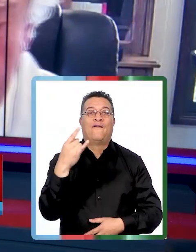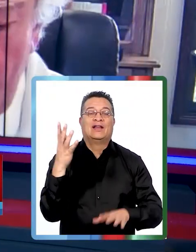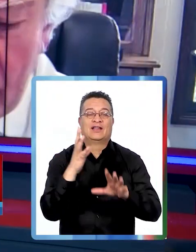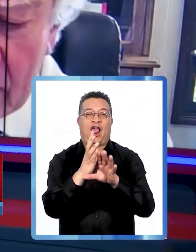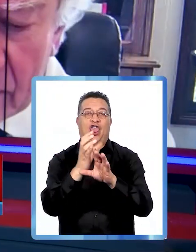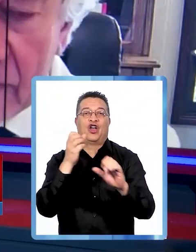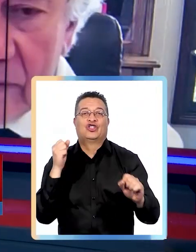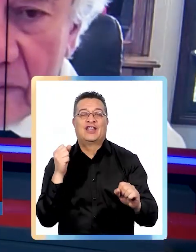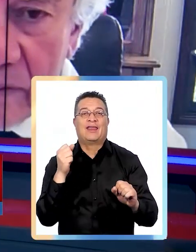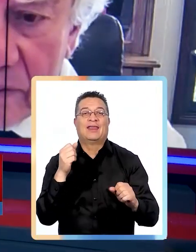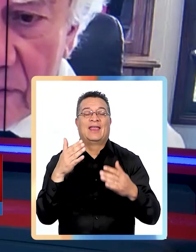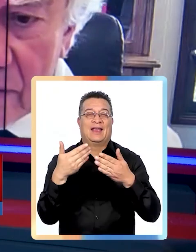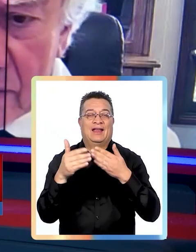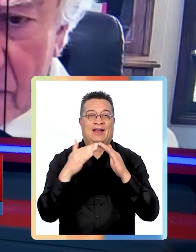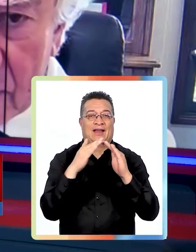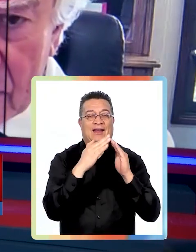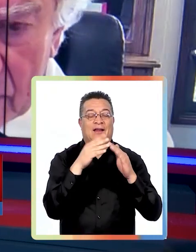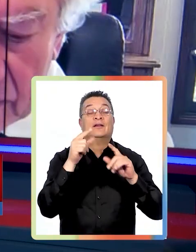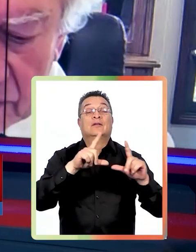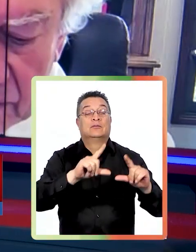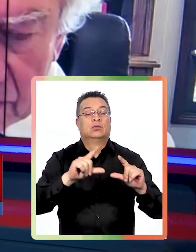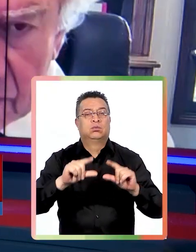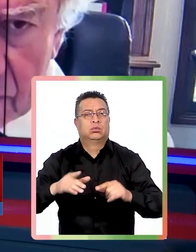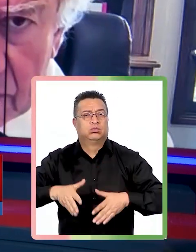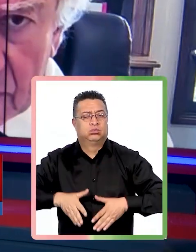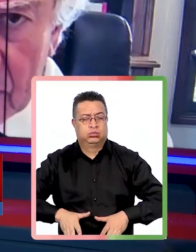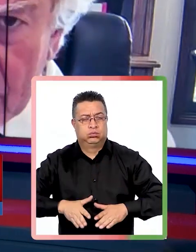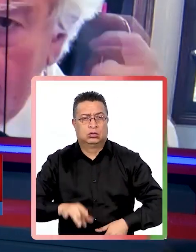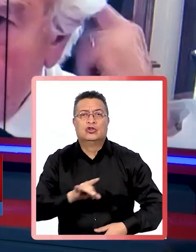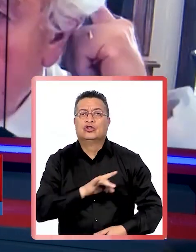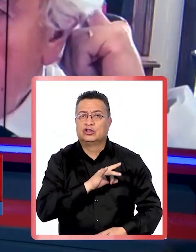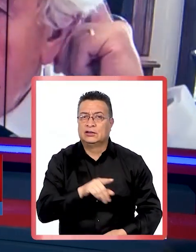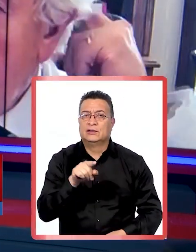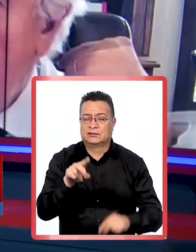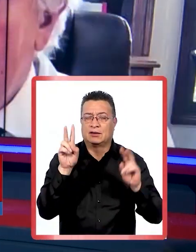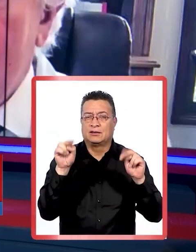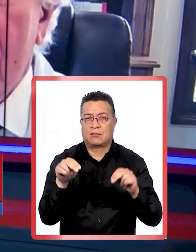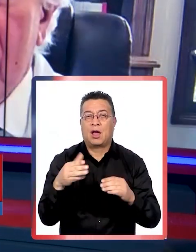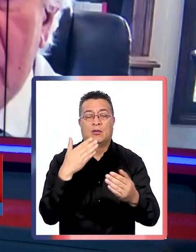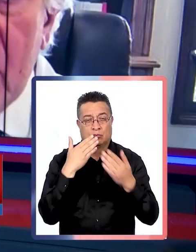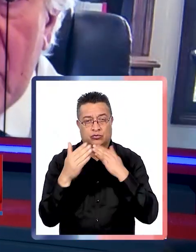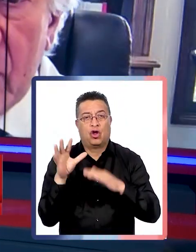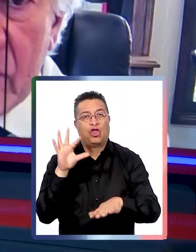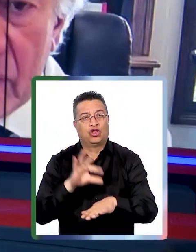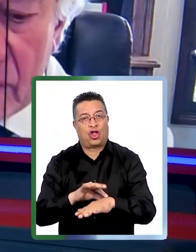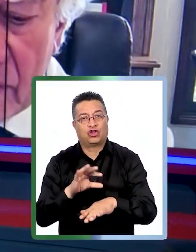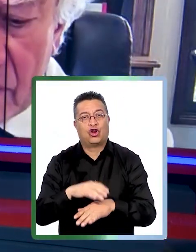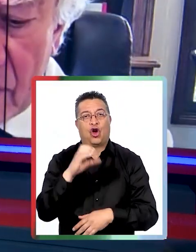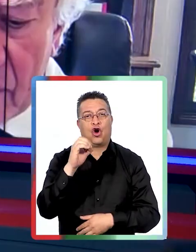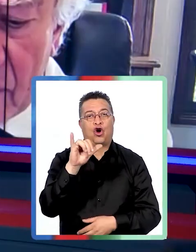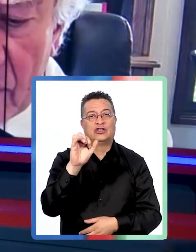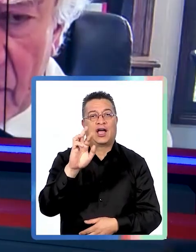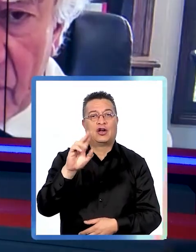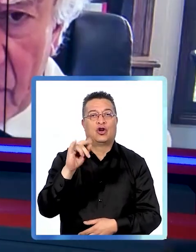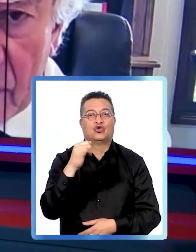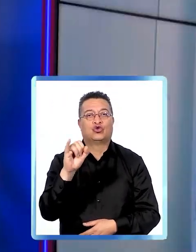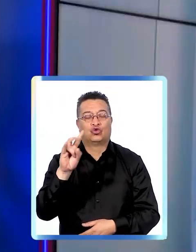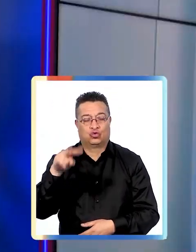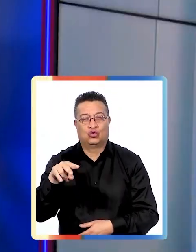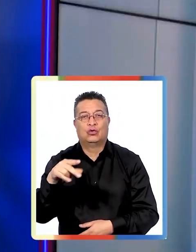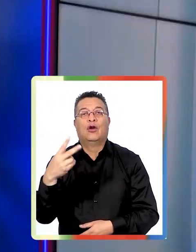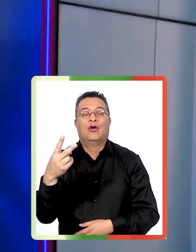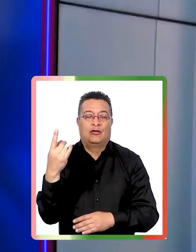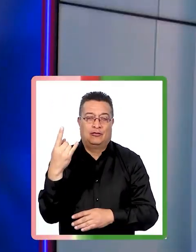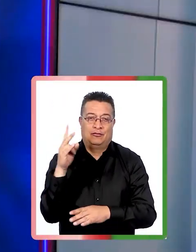los Andes sobre la disminución de la natalidad en nuestro país. Conversamos con el doctor Enrique Oyarzún, decano de Medicina